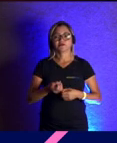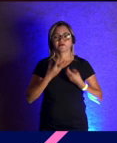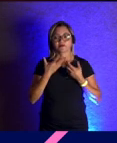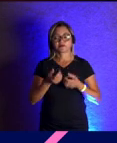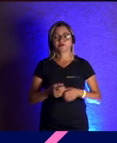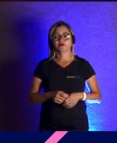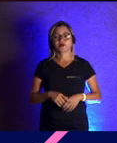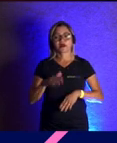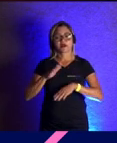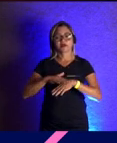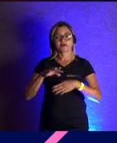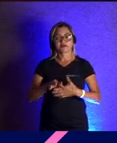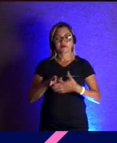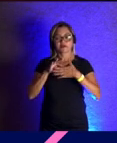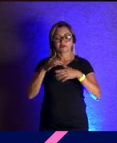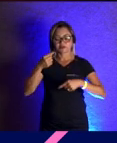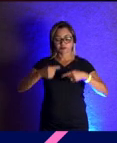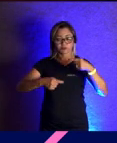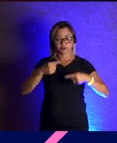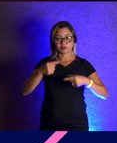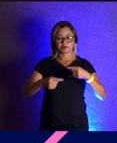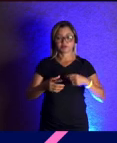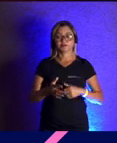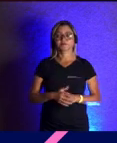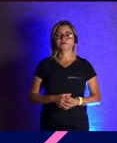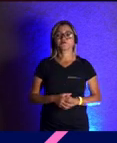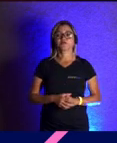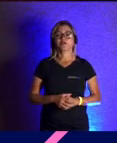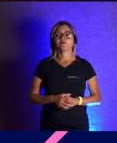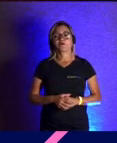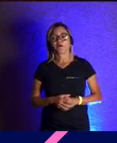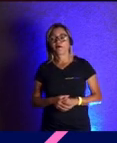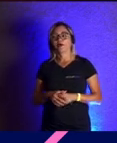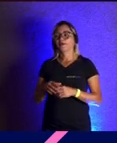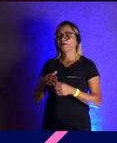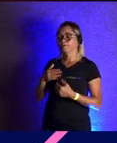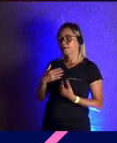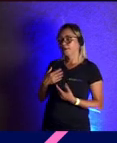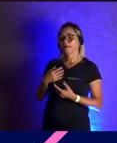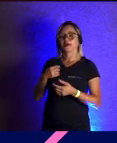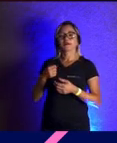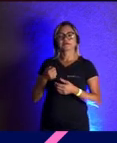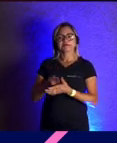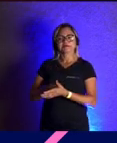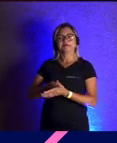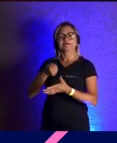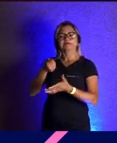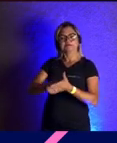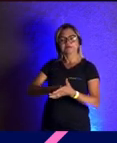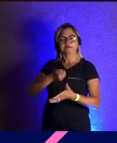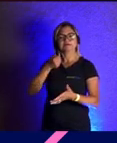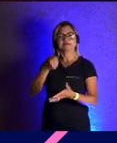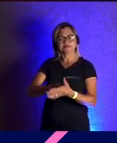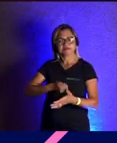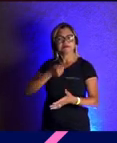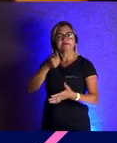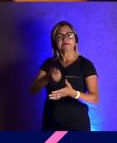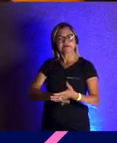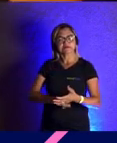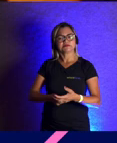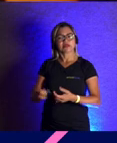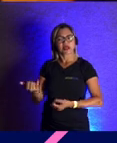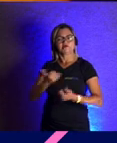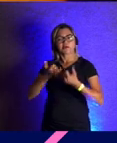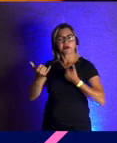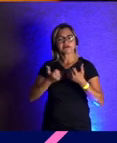bueno, pues ha sido como un constante estudio, no sabemos cómo se ha estudiado, intentar obtener información más detallada, a veces nos da la